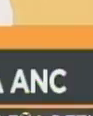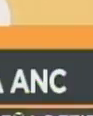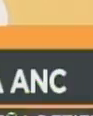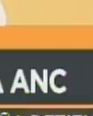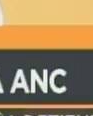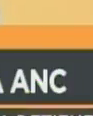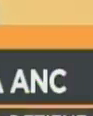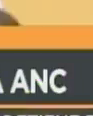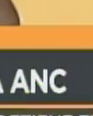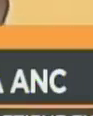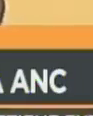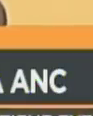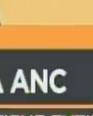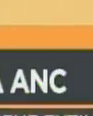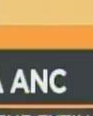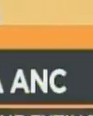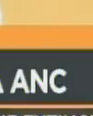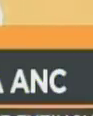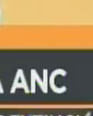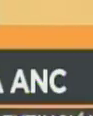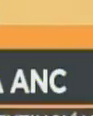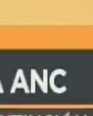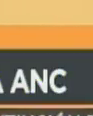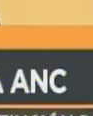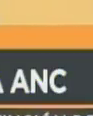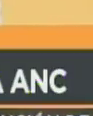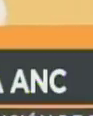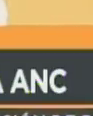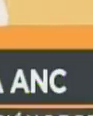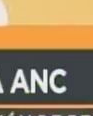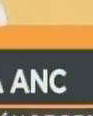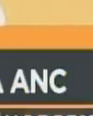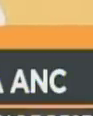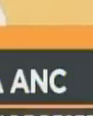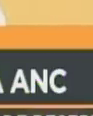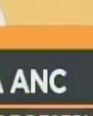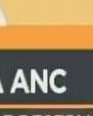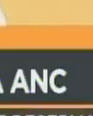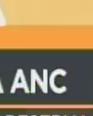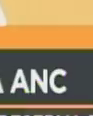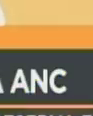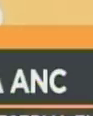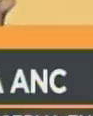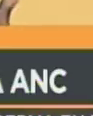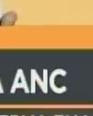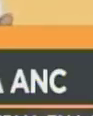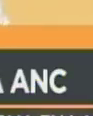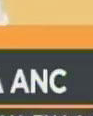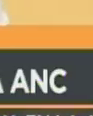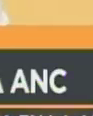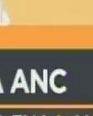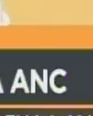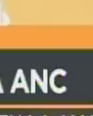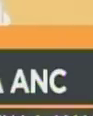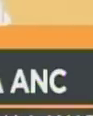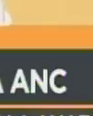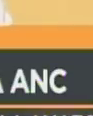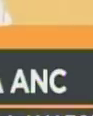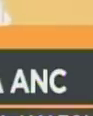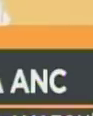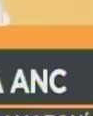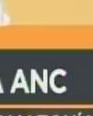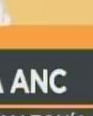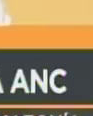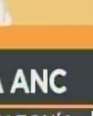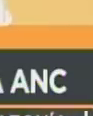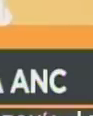de la Asamblea Nacional Constituyente, e Irimar, su vicepresidenta, y todos los jóvenes constituyentes, desplegarnos este mes, de aquí al